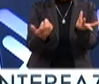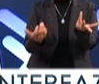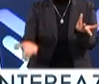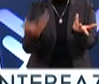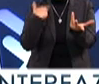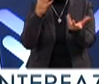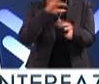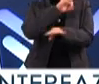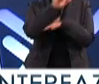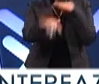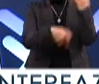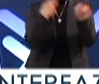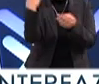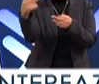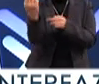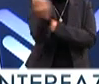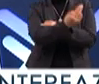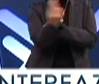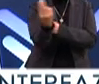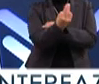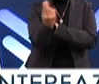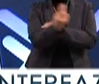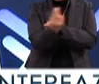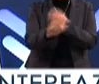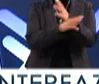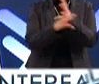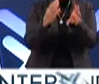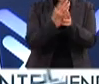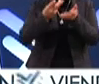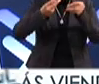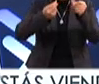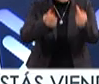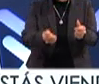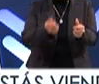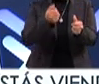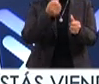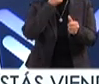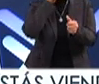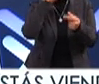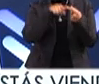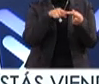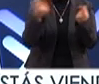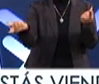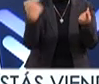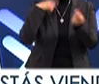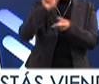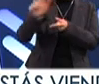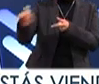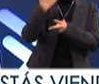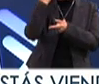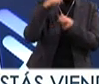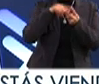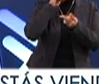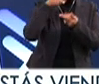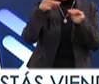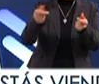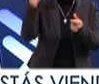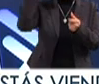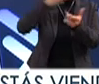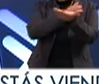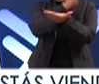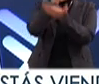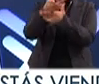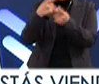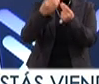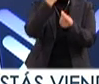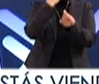te cubre todos tus tus gastos desde por supuesto la colegiatura pero también gastos de viaje